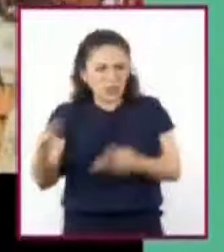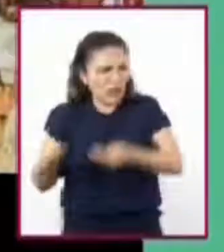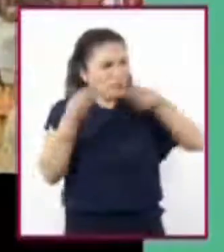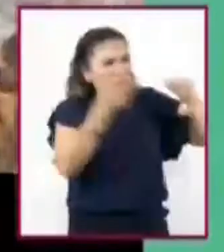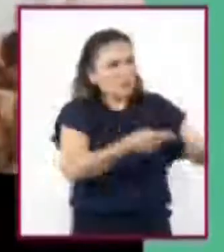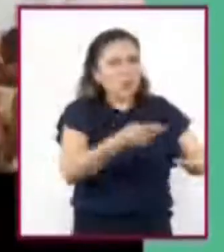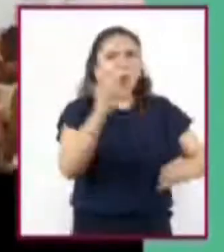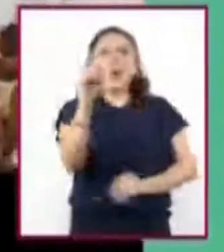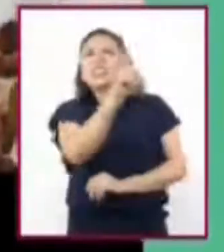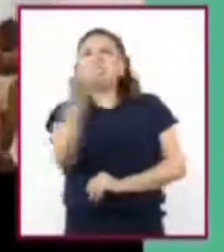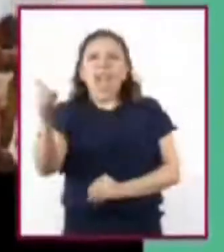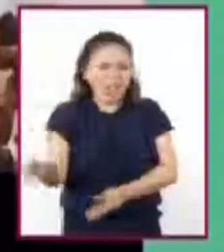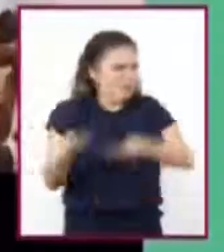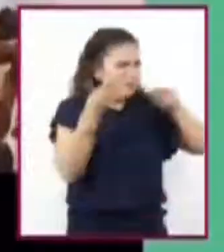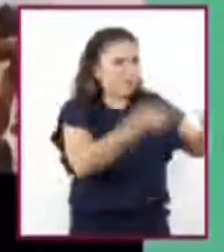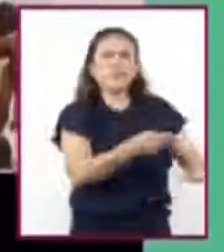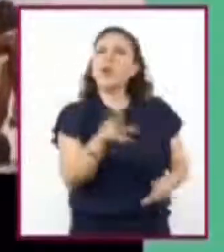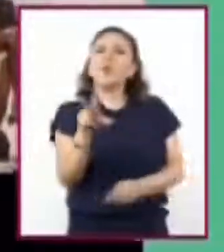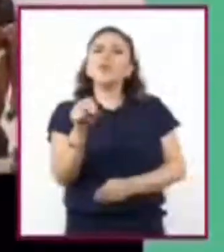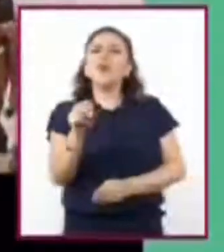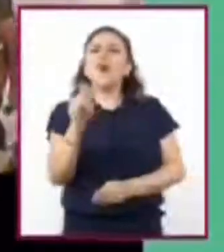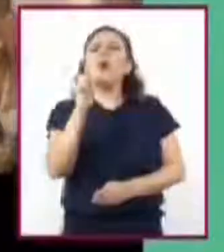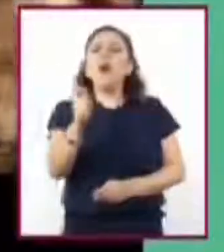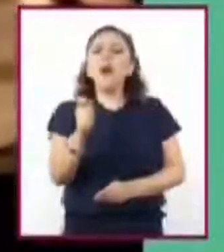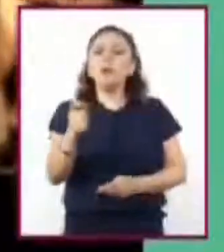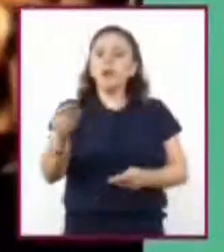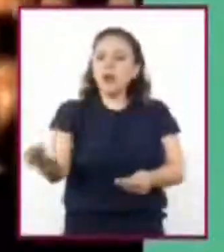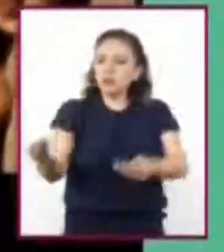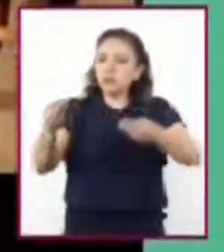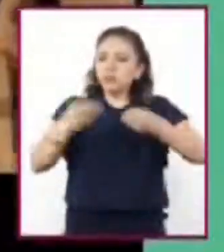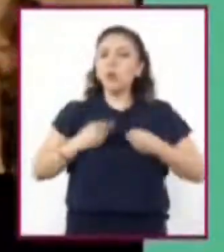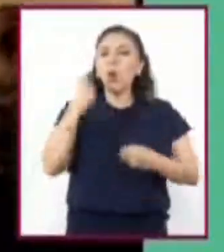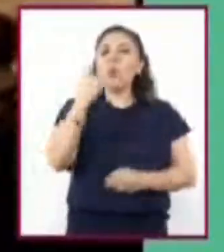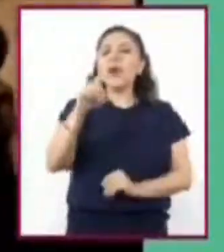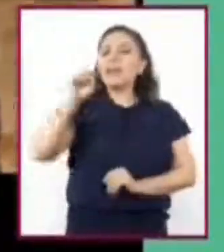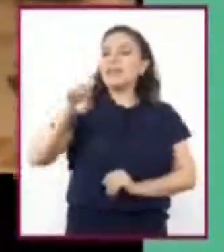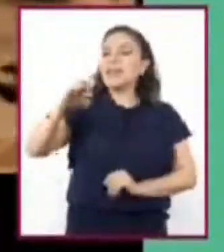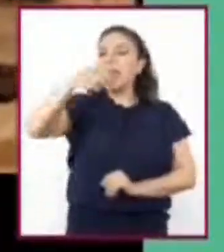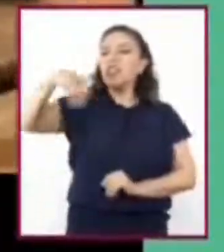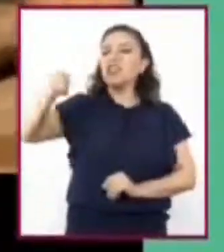100 indios, 1000 indios, no. Lo que recibían era un señorío